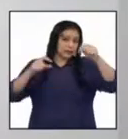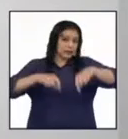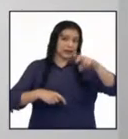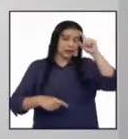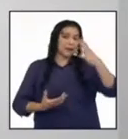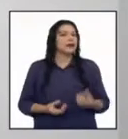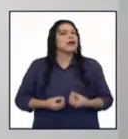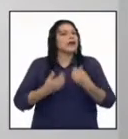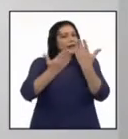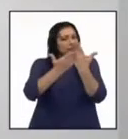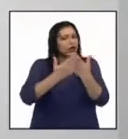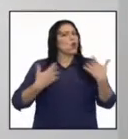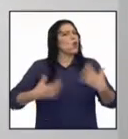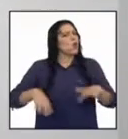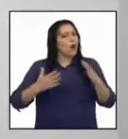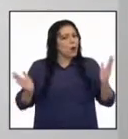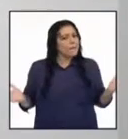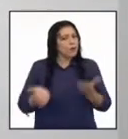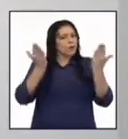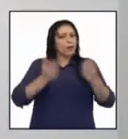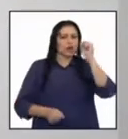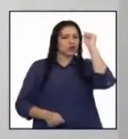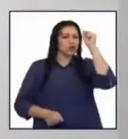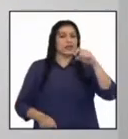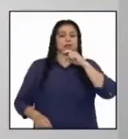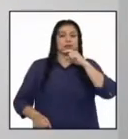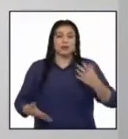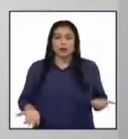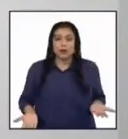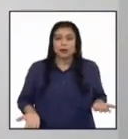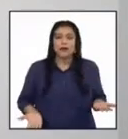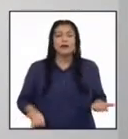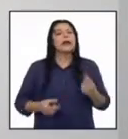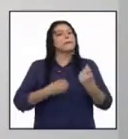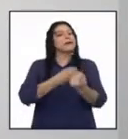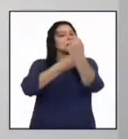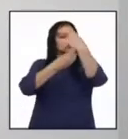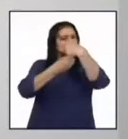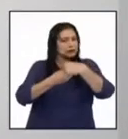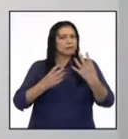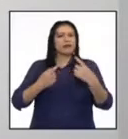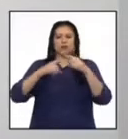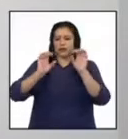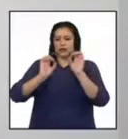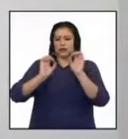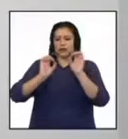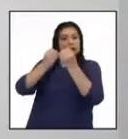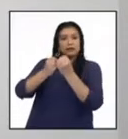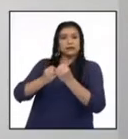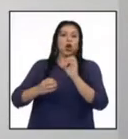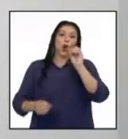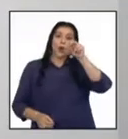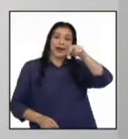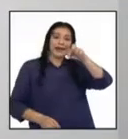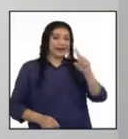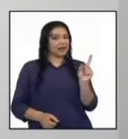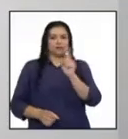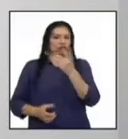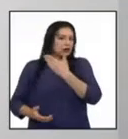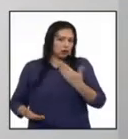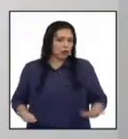aportes importantes en promover los derechos de la mujer, participando en organismos no